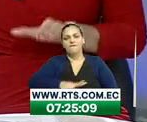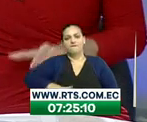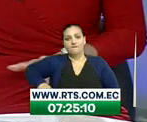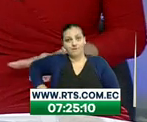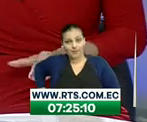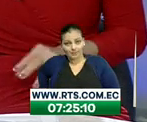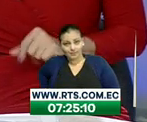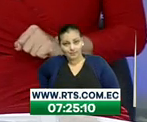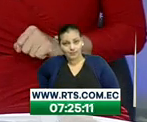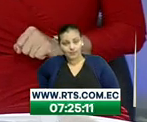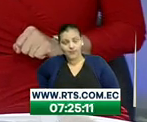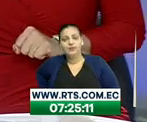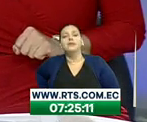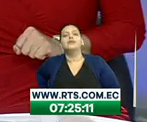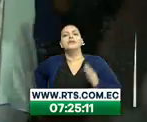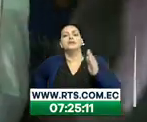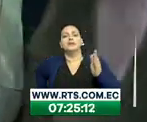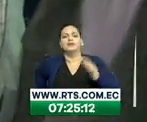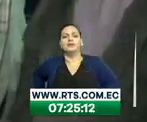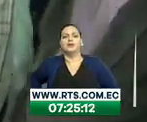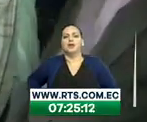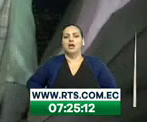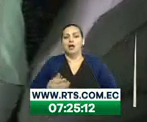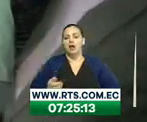y familiar.